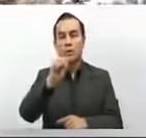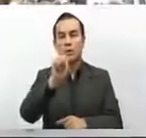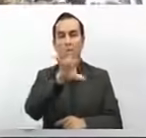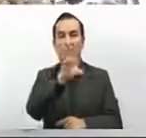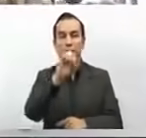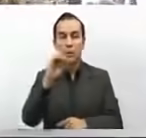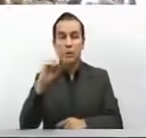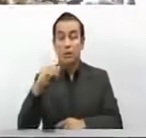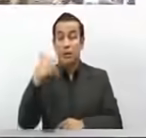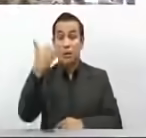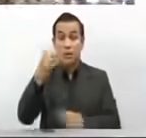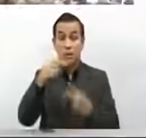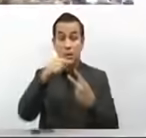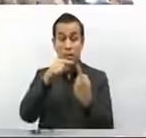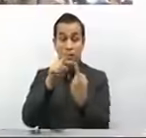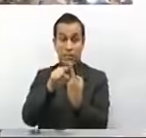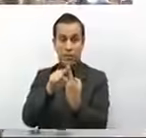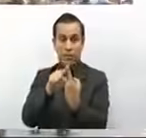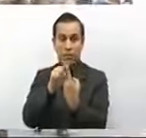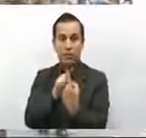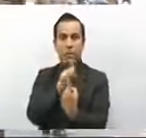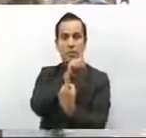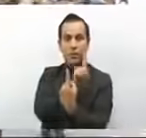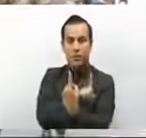un helicóptero UH-1M,